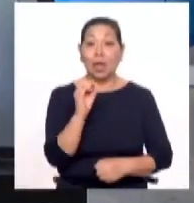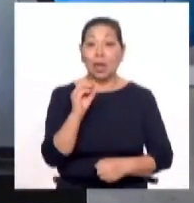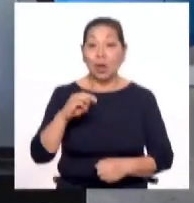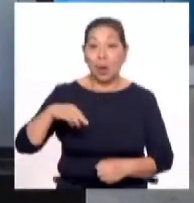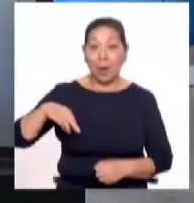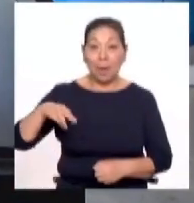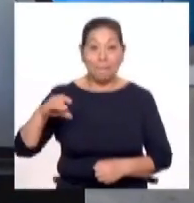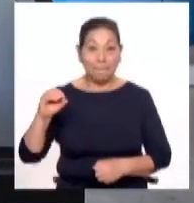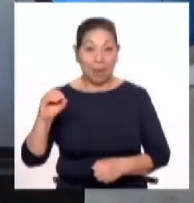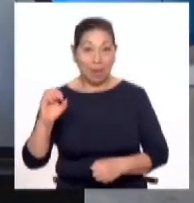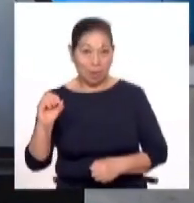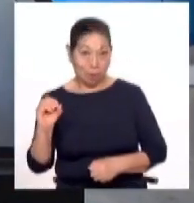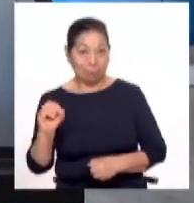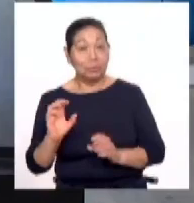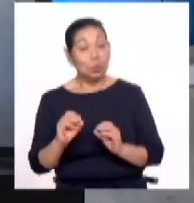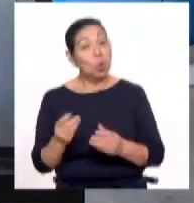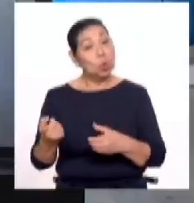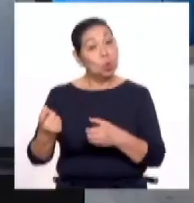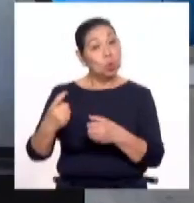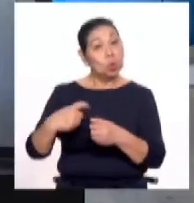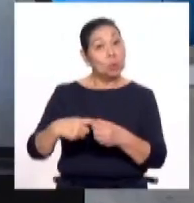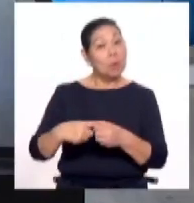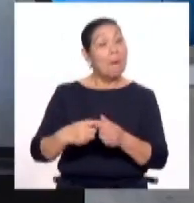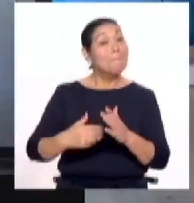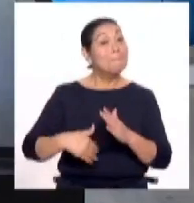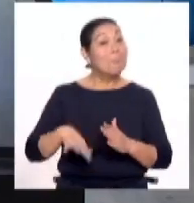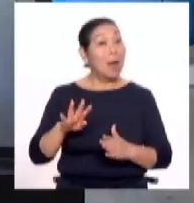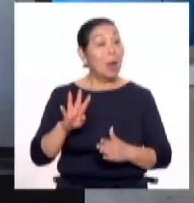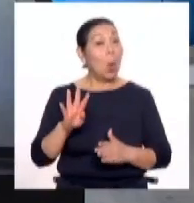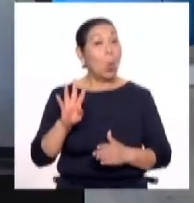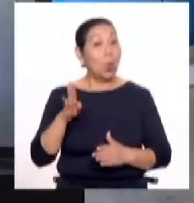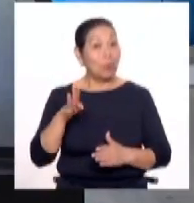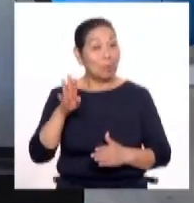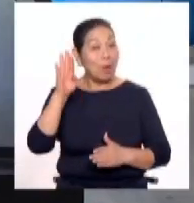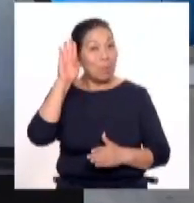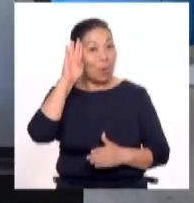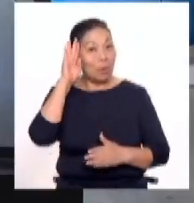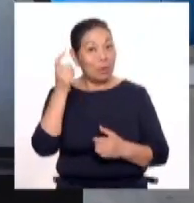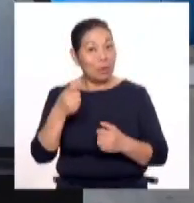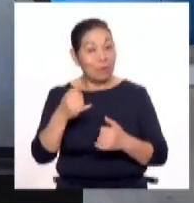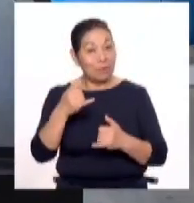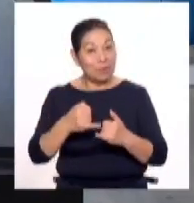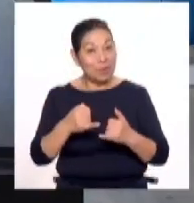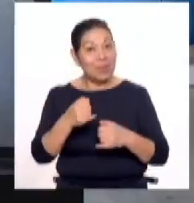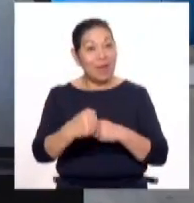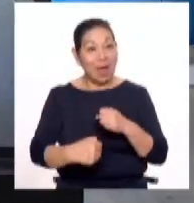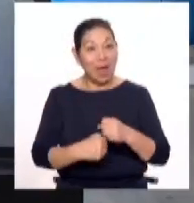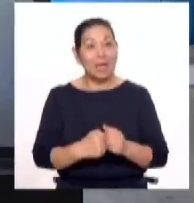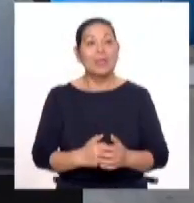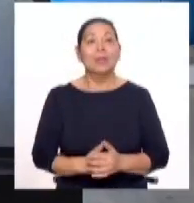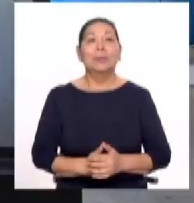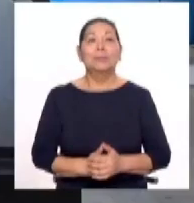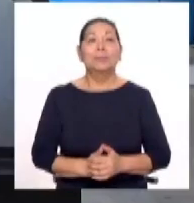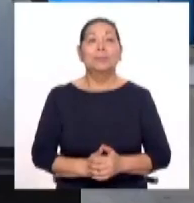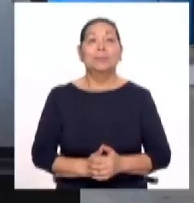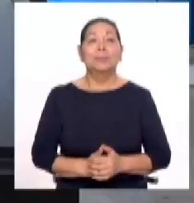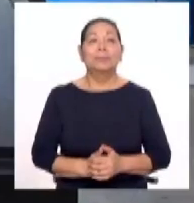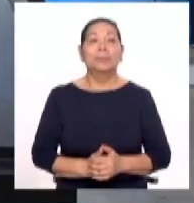entre ellos, pues, la incorporación de más de 4.000 efectivos hasta final de año. Listo,